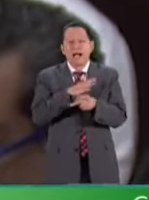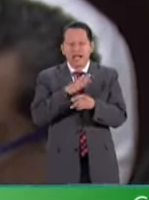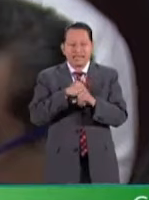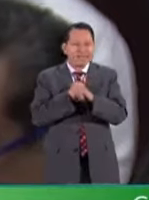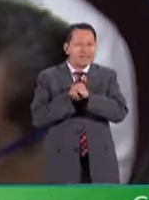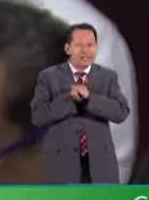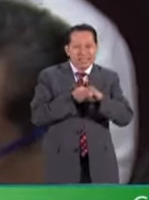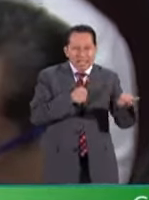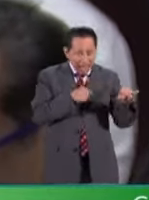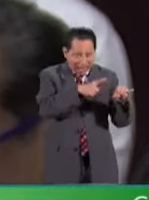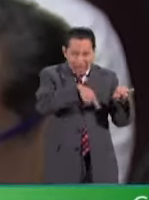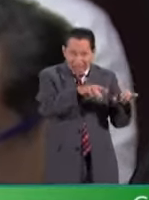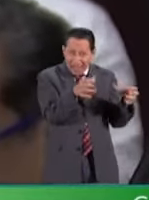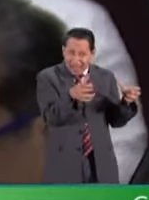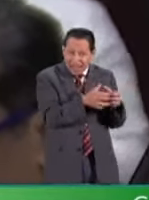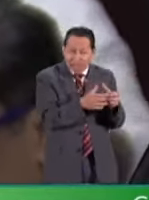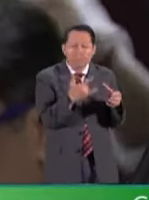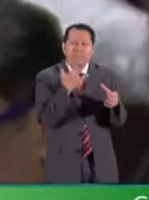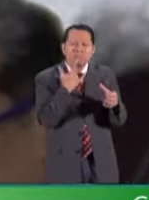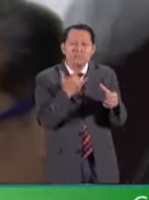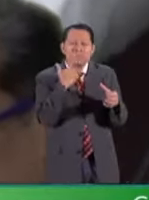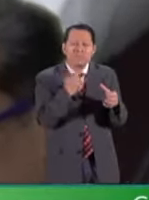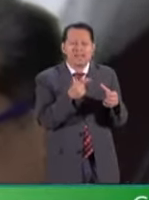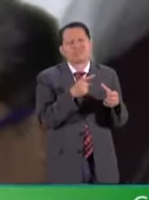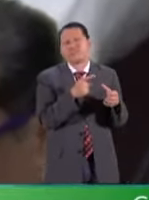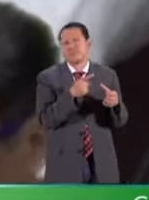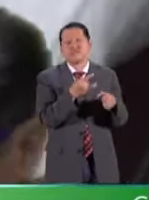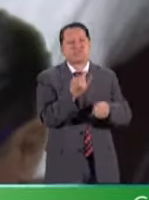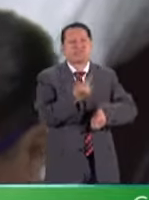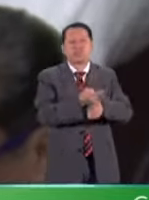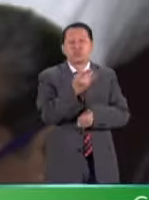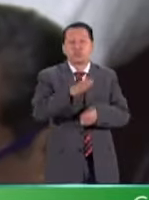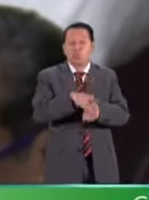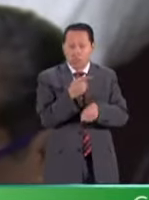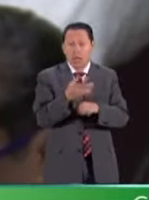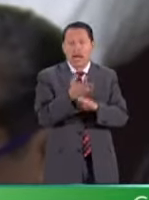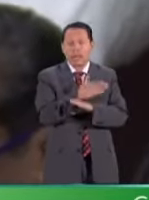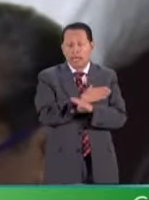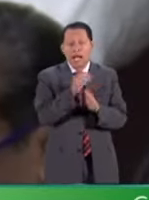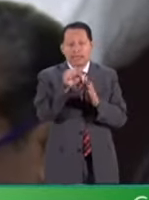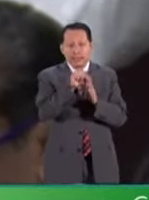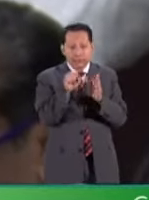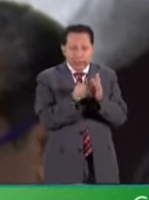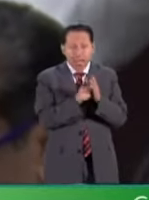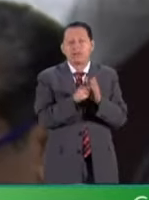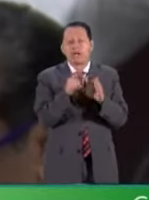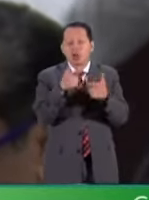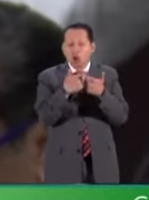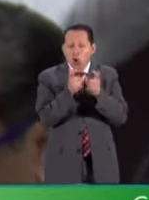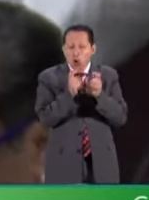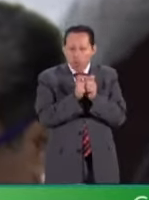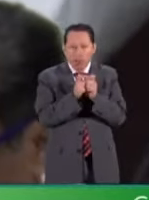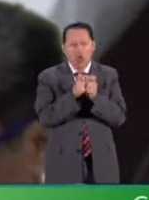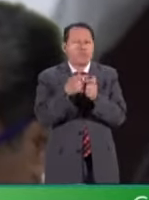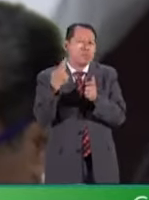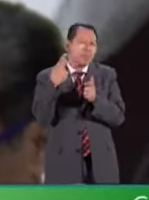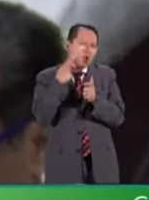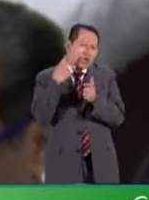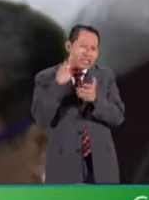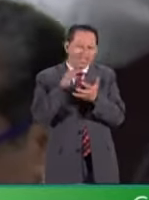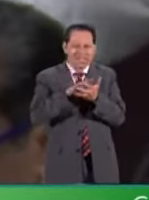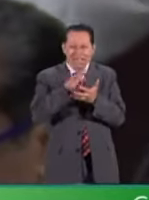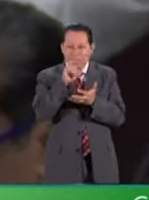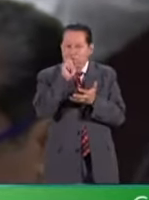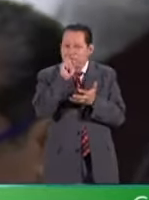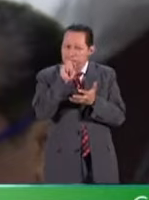izquierda que nos permitieron construir instituciones de contrapeso al antiguo sistema del partido hegemónico y de estado al